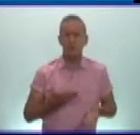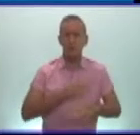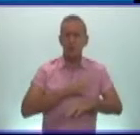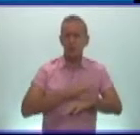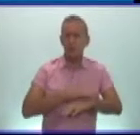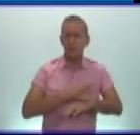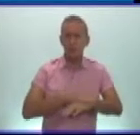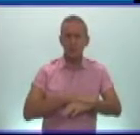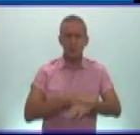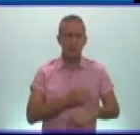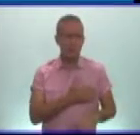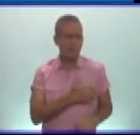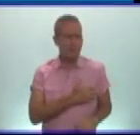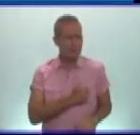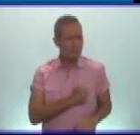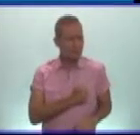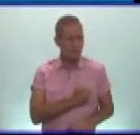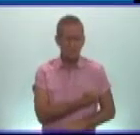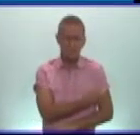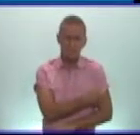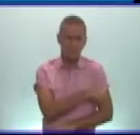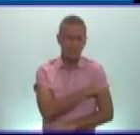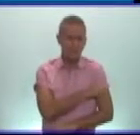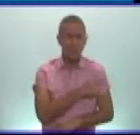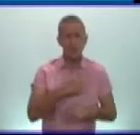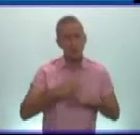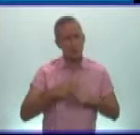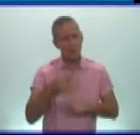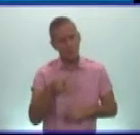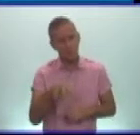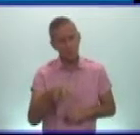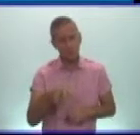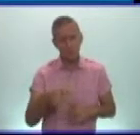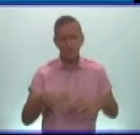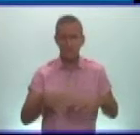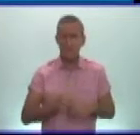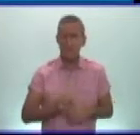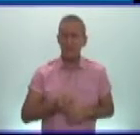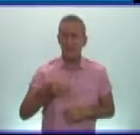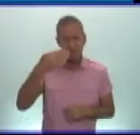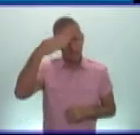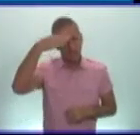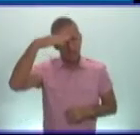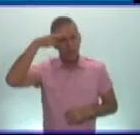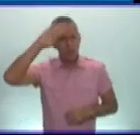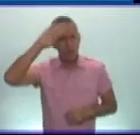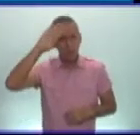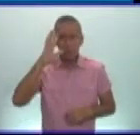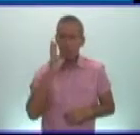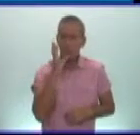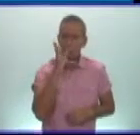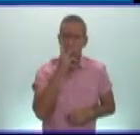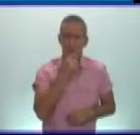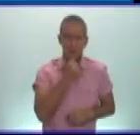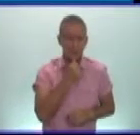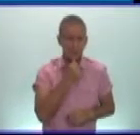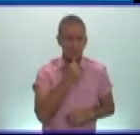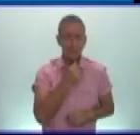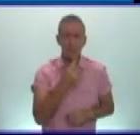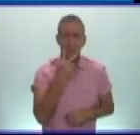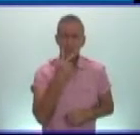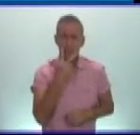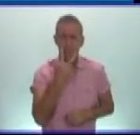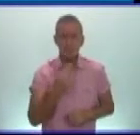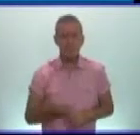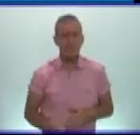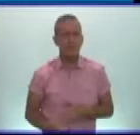sufren. Sí, hijita mía, por ti, por la tierra hermosa y el pueblo generoso que te vieron nacer, me encuentro hoy lejos de tu